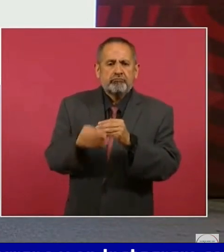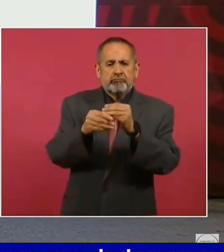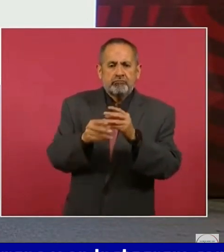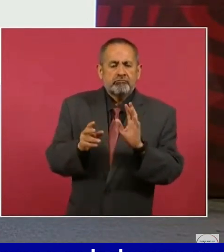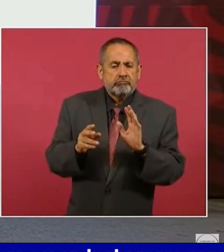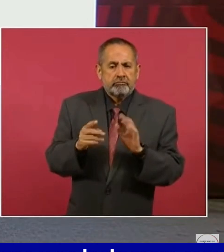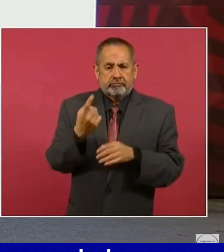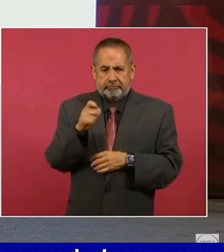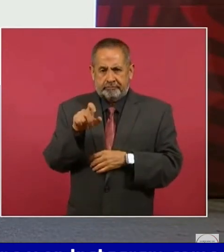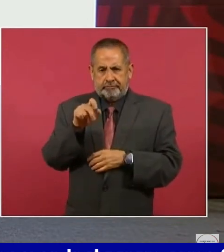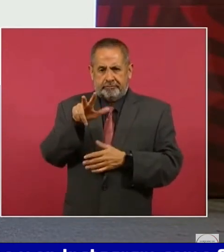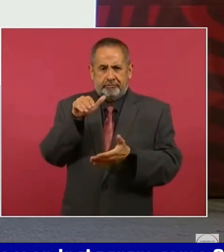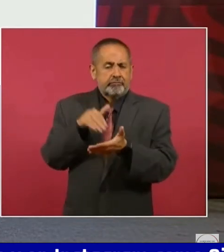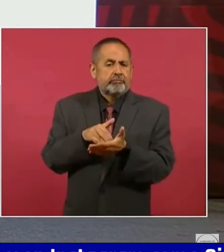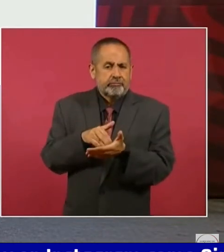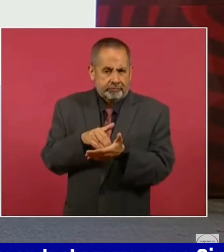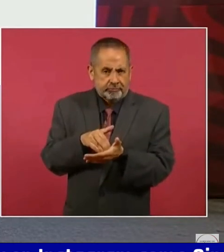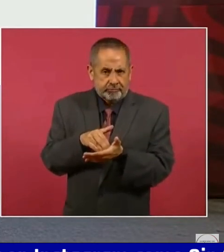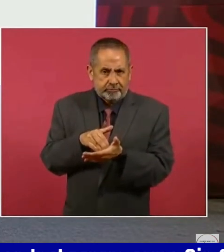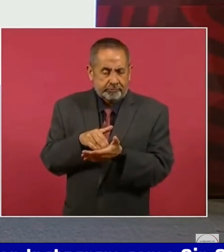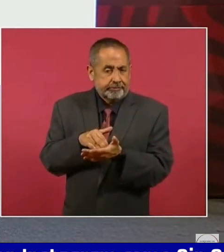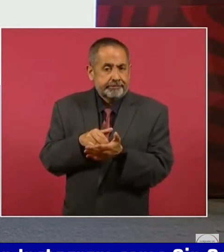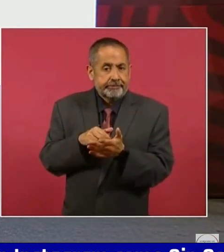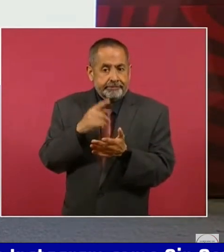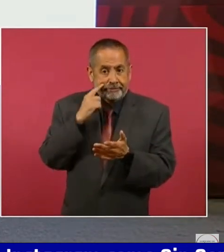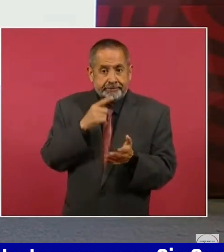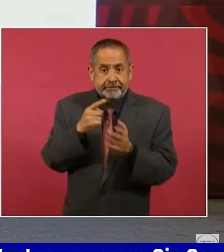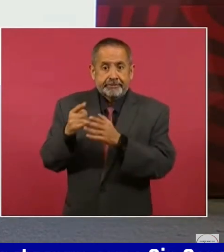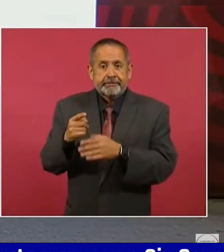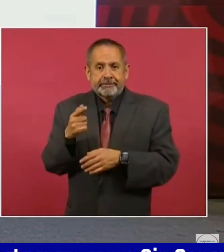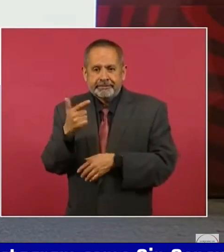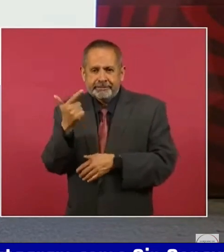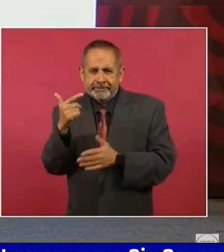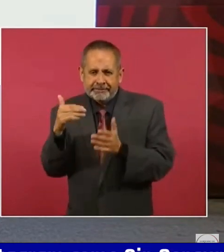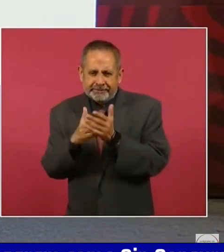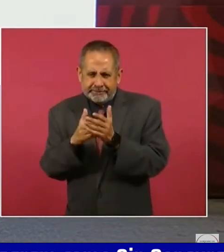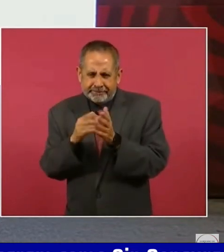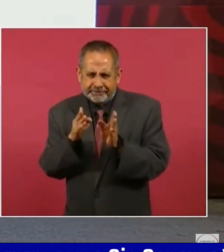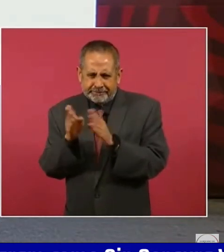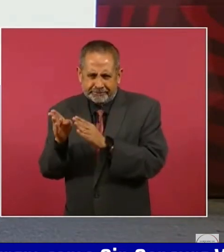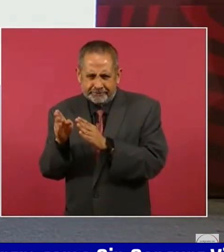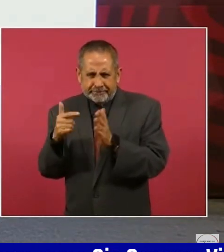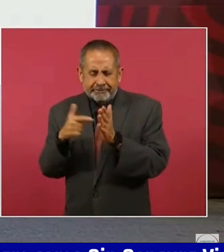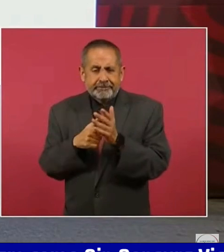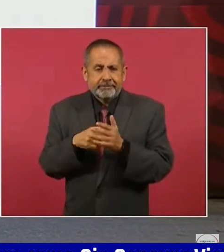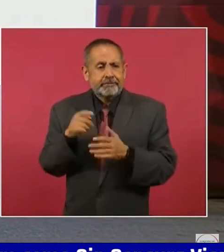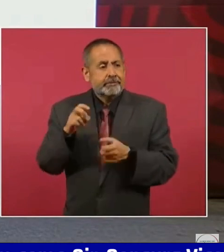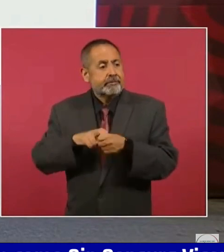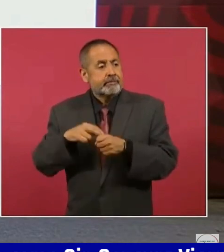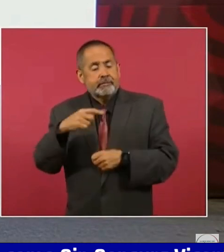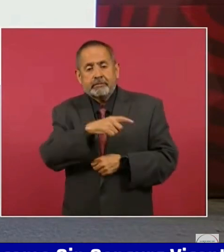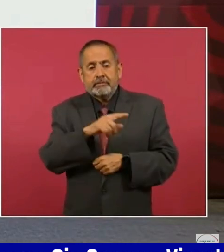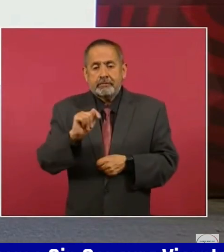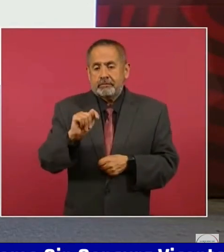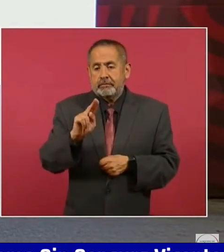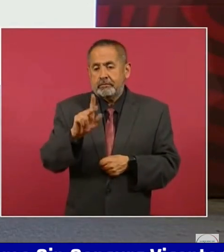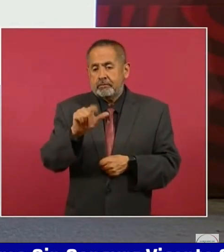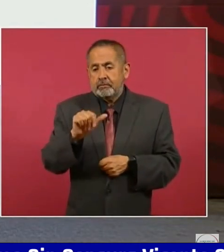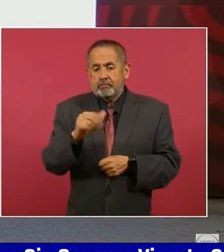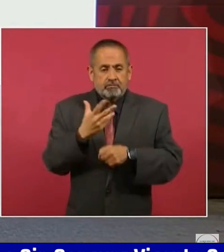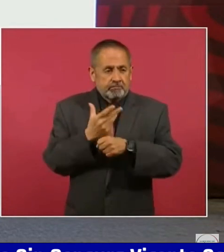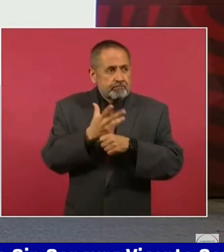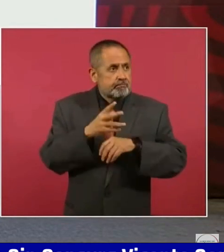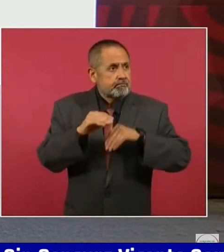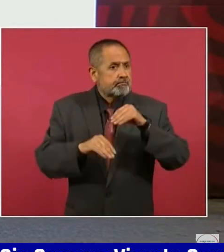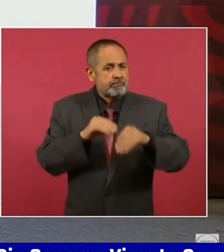año, 128 mil barriles. Y estos 7 mil que se ven aquí es la coquizadora de Tula, que se va a concluir